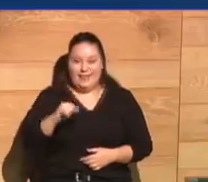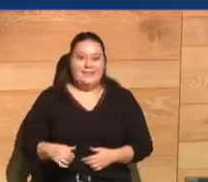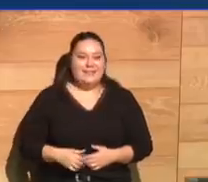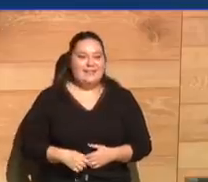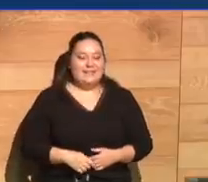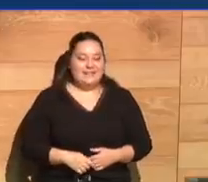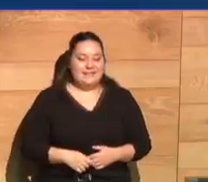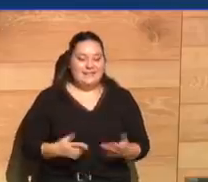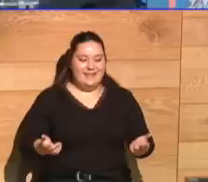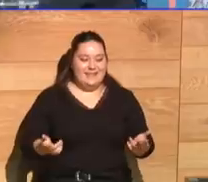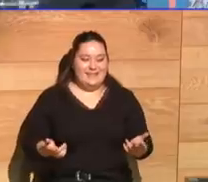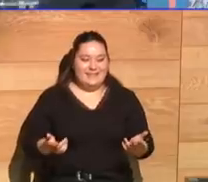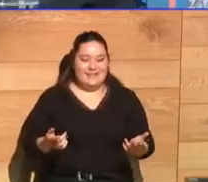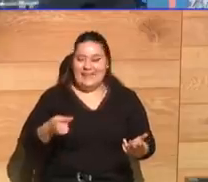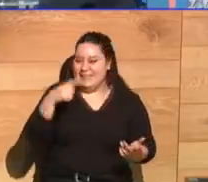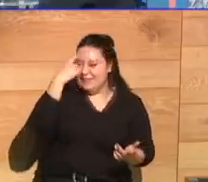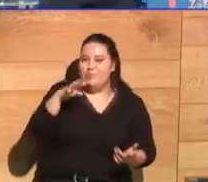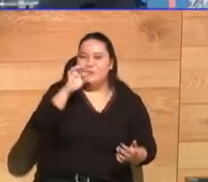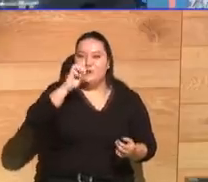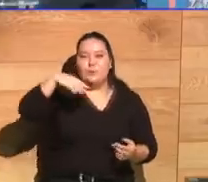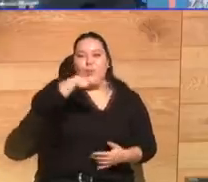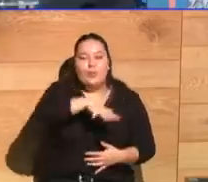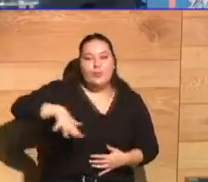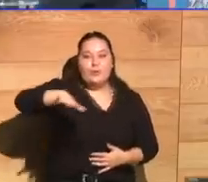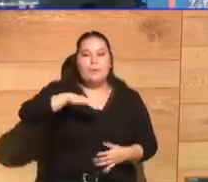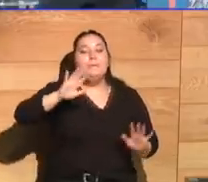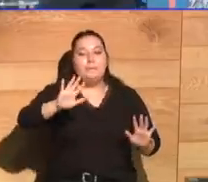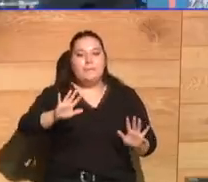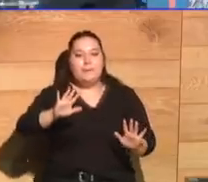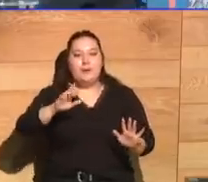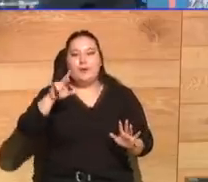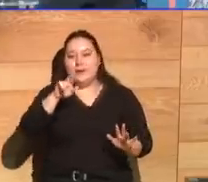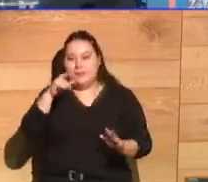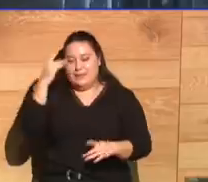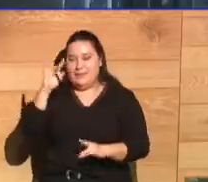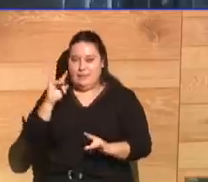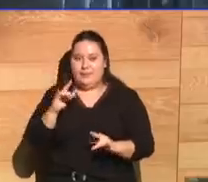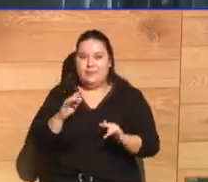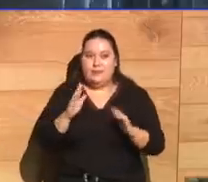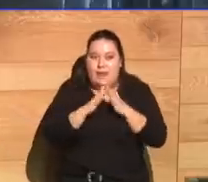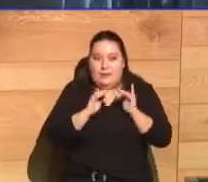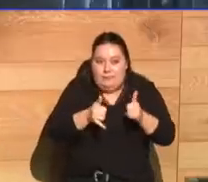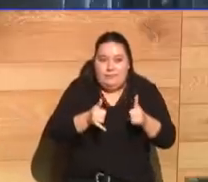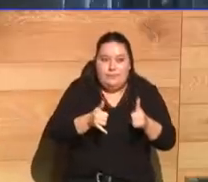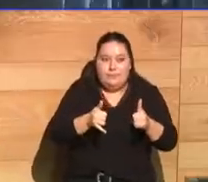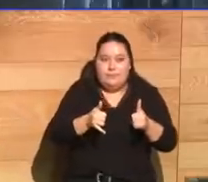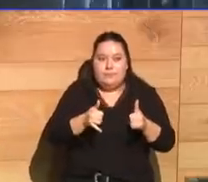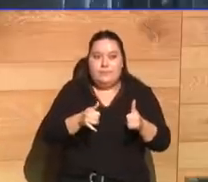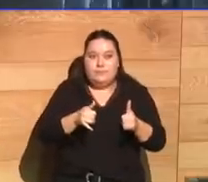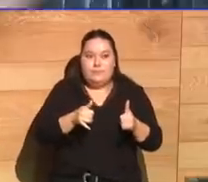le llamó este? No lo sabemos, pero sabemos lo que estaba haciendo Richard Donner cuando llegó a su casa, porque esto lo